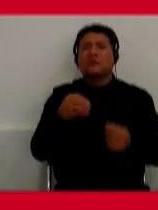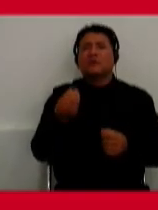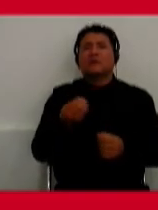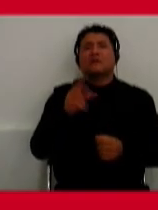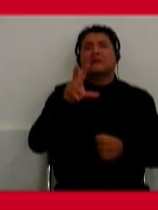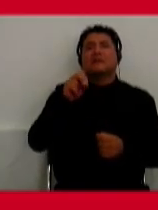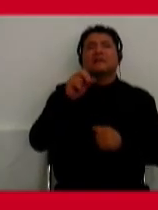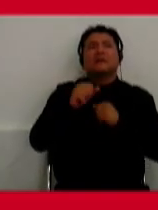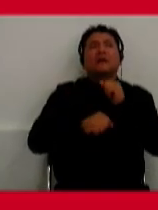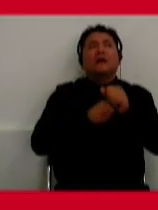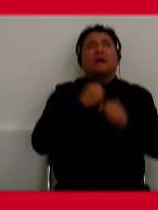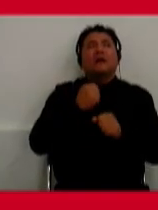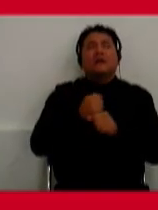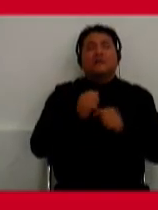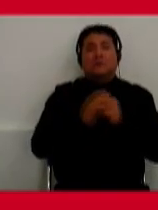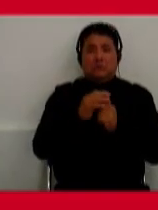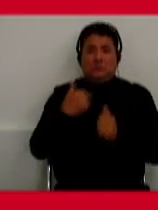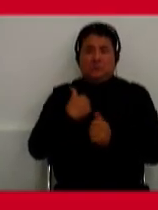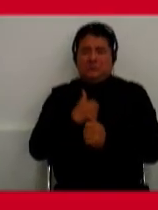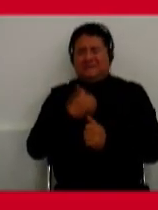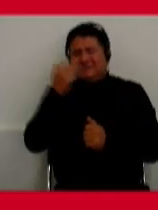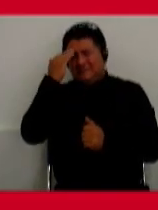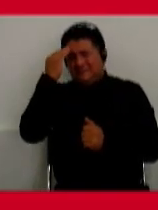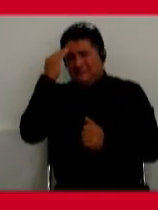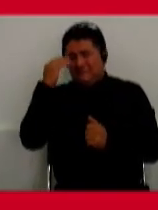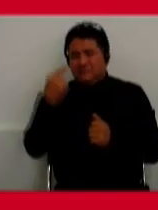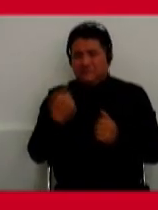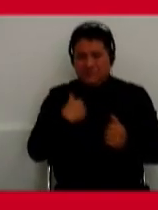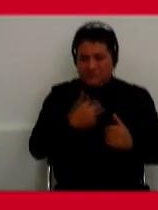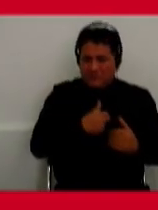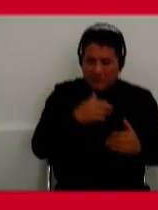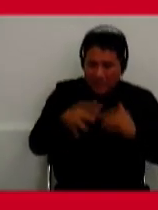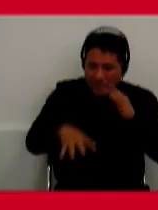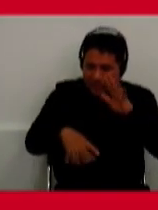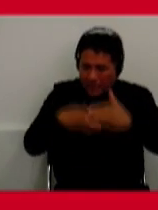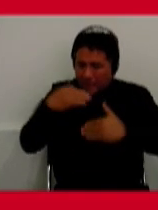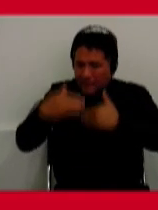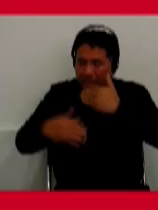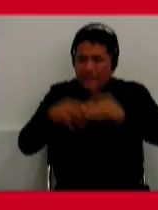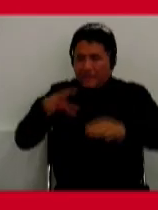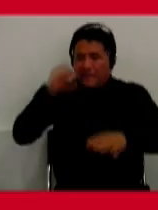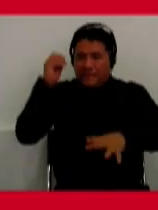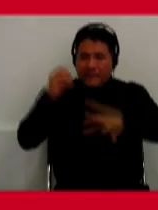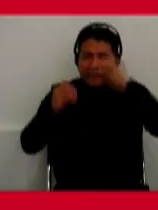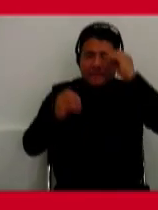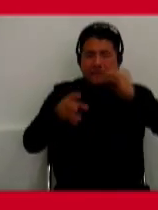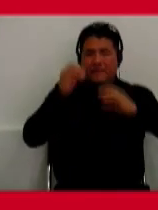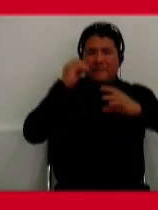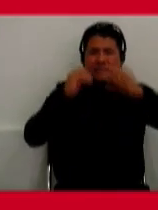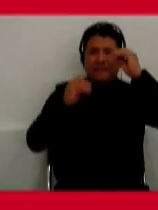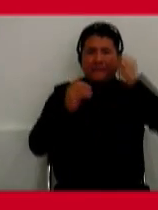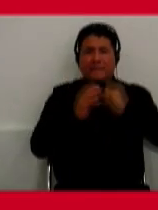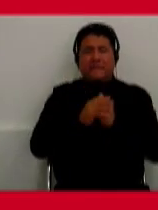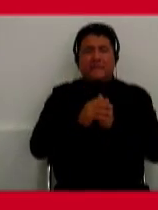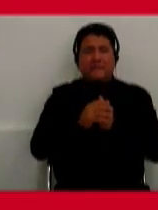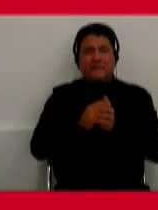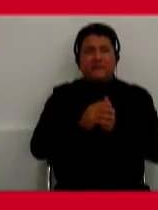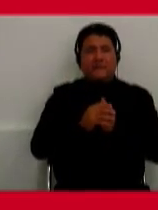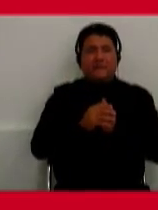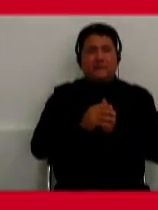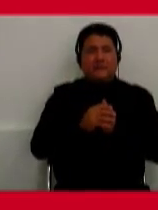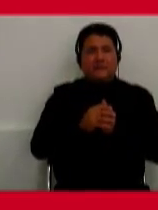somos conscientes que vamos a ir a una curva de aprendizaje, solo estamos yendo con 6 metros de ancho y 4,50 de alto y lo vamos a ejecutar en la zona sur,